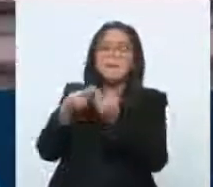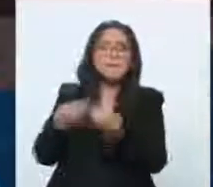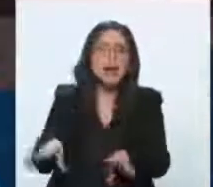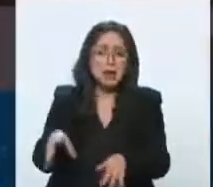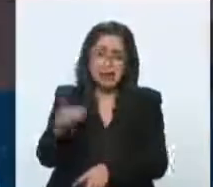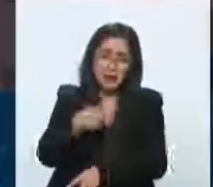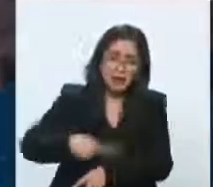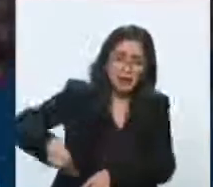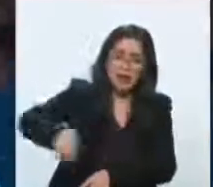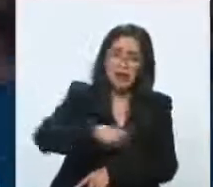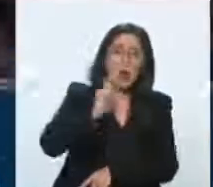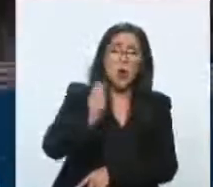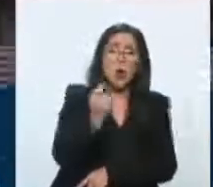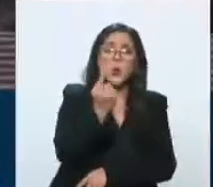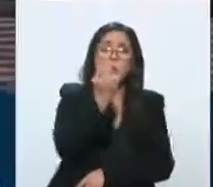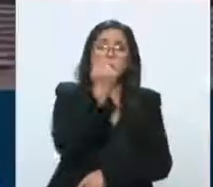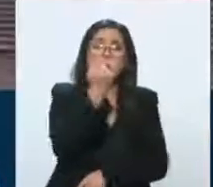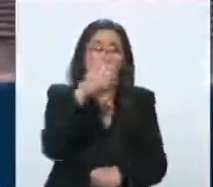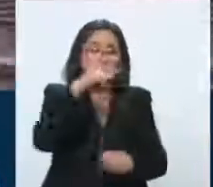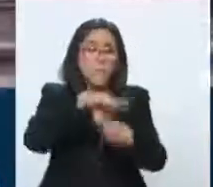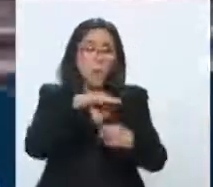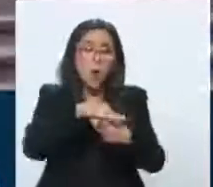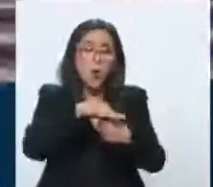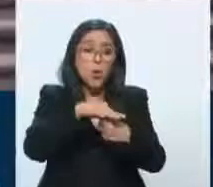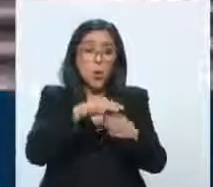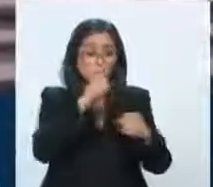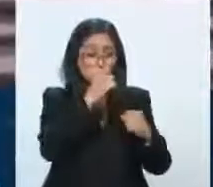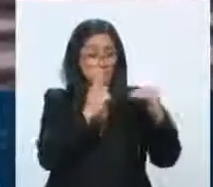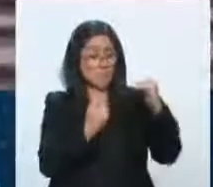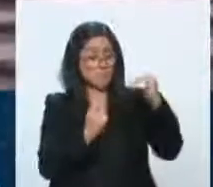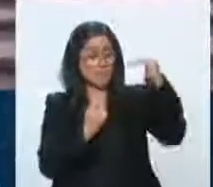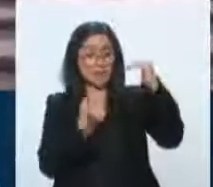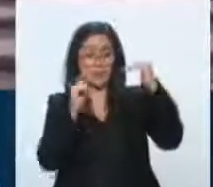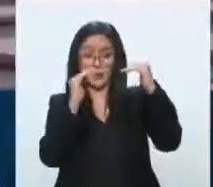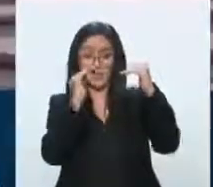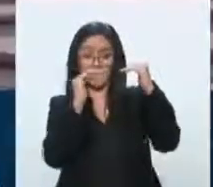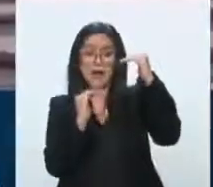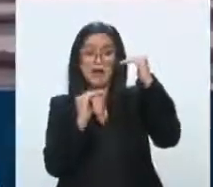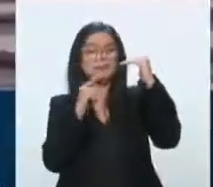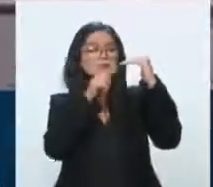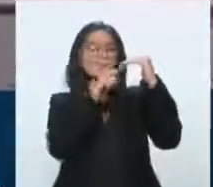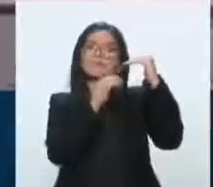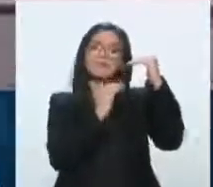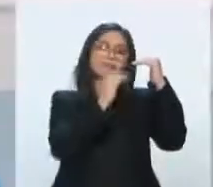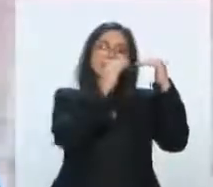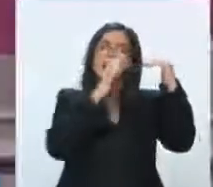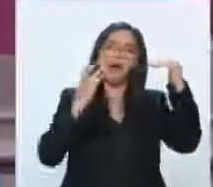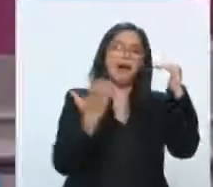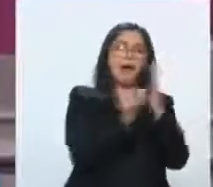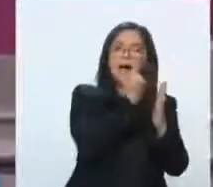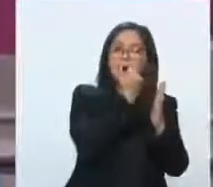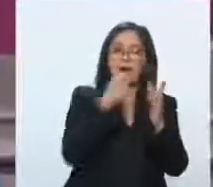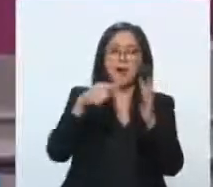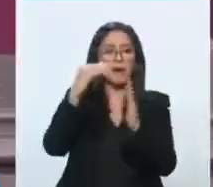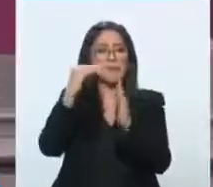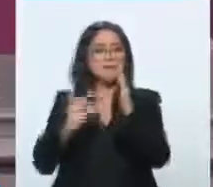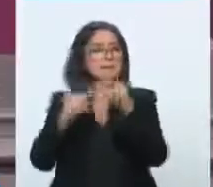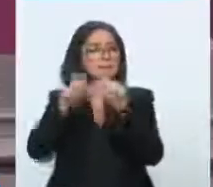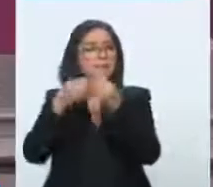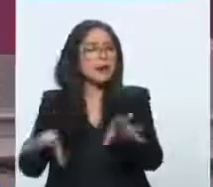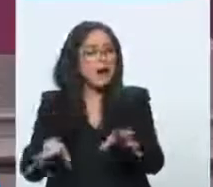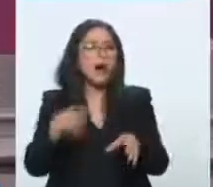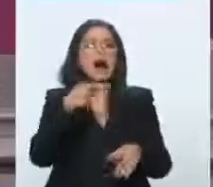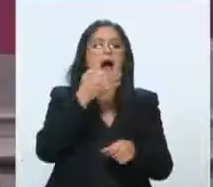sociedad, con un voto de diferencia tú ganas o pierdes. En el caso en el que estamos, pues en realidad como todo depende de probabilidades